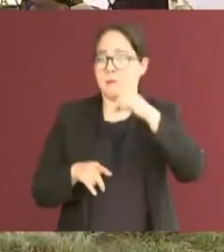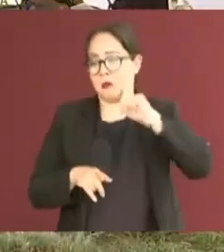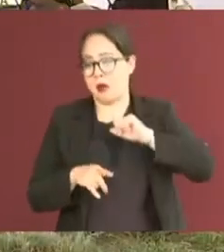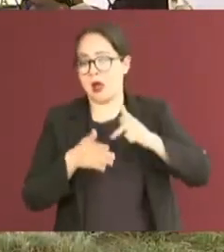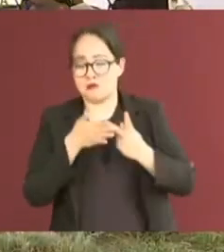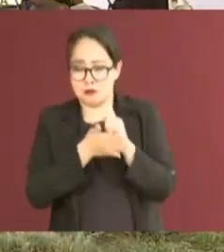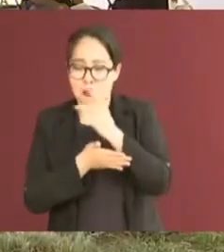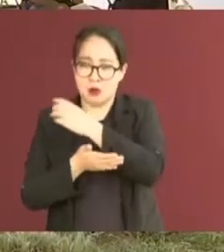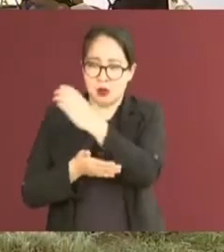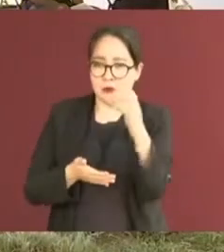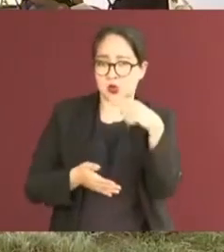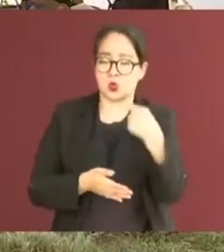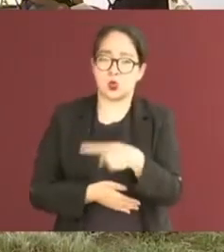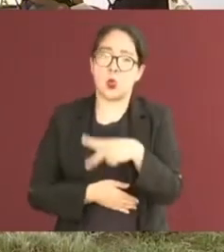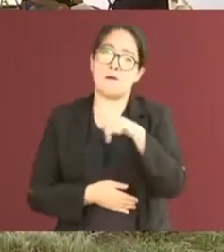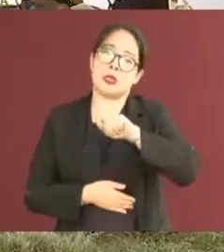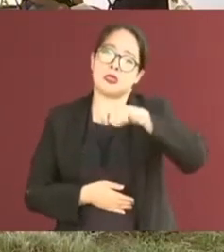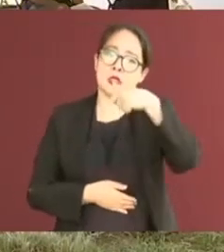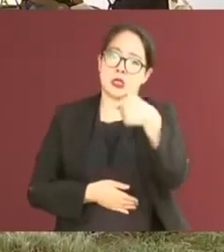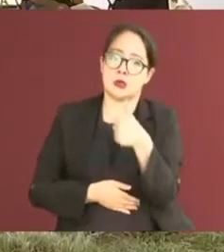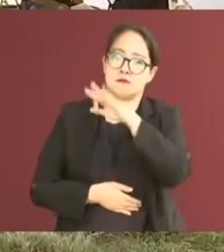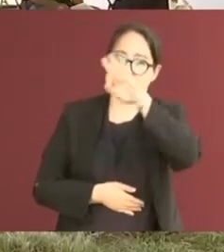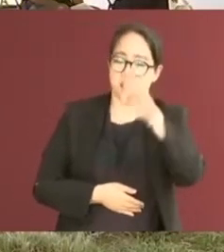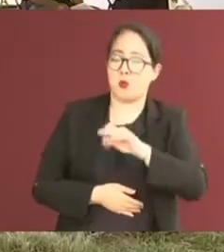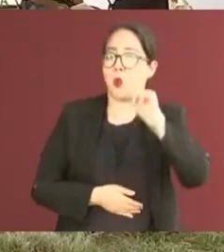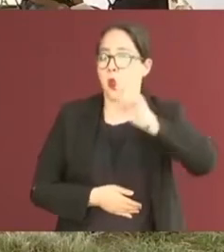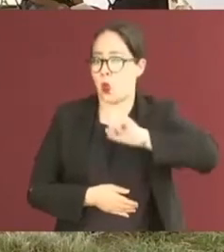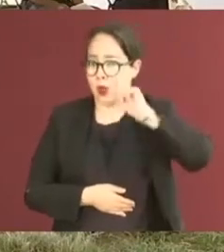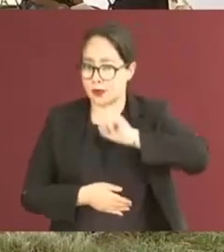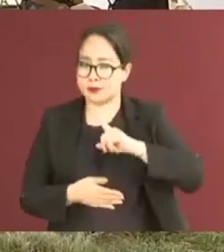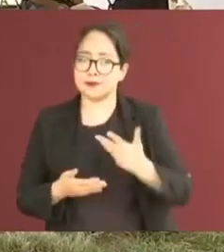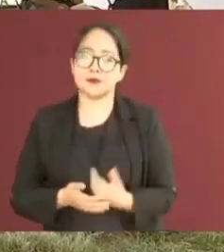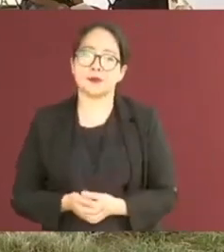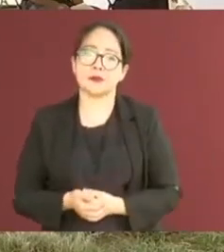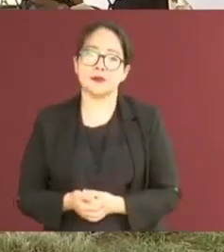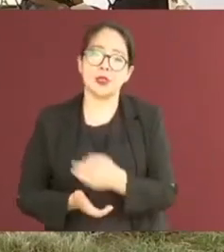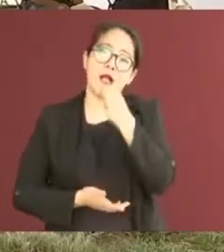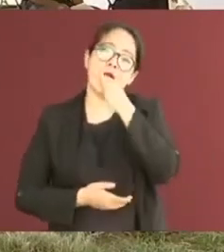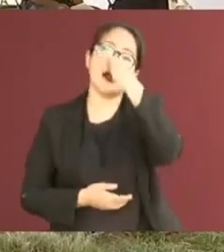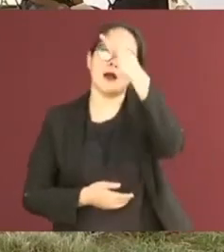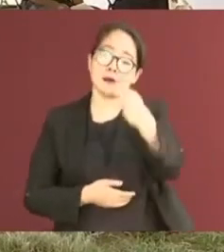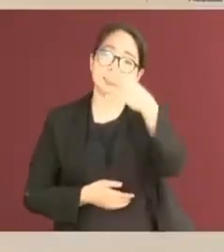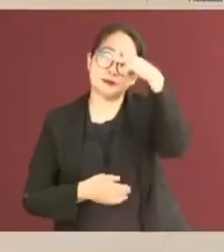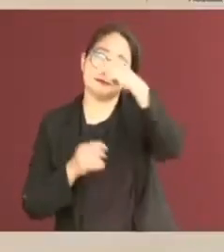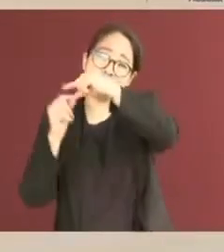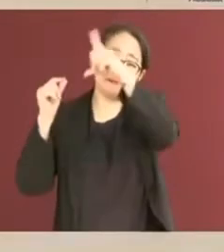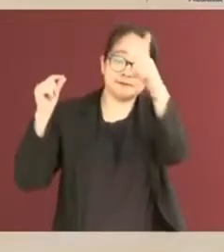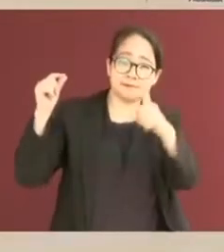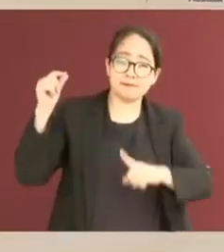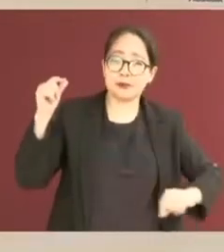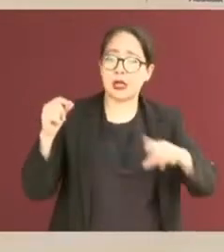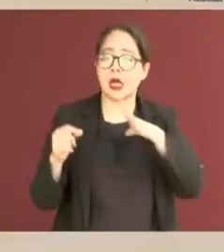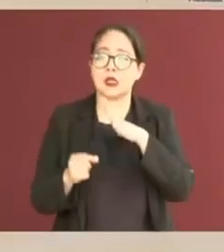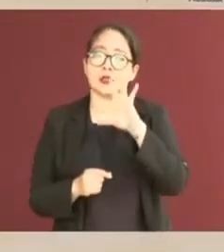que el 26% son mujeres. También le informamos que a nivel nacional tenemos